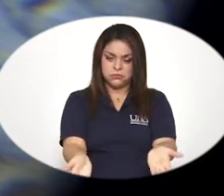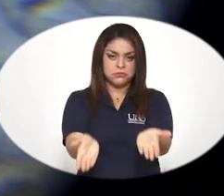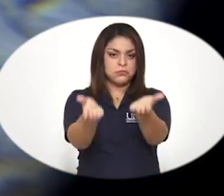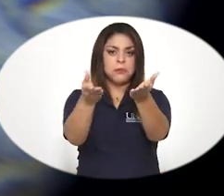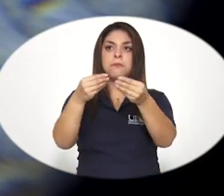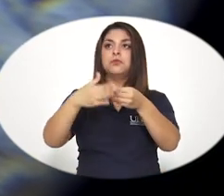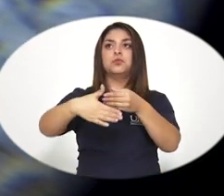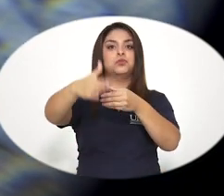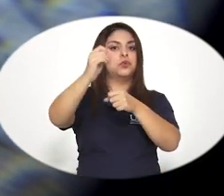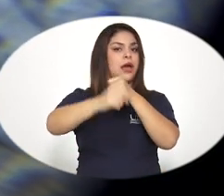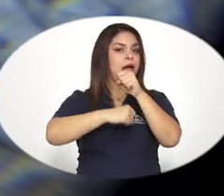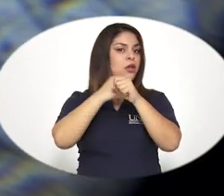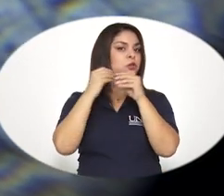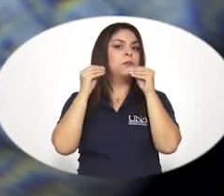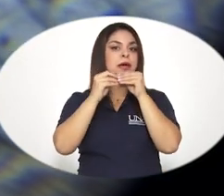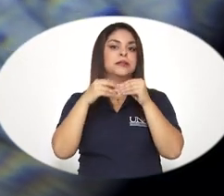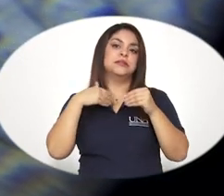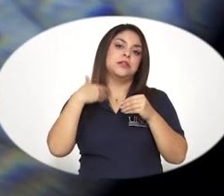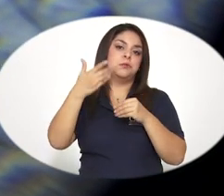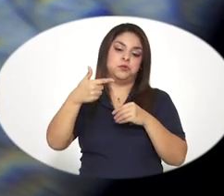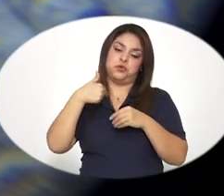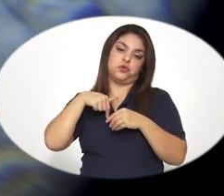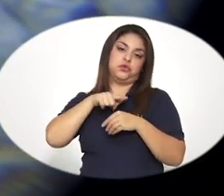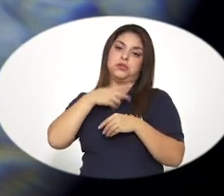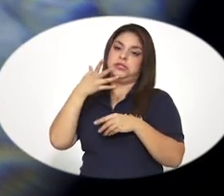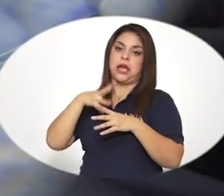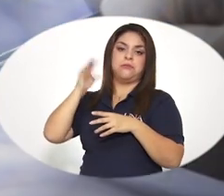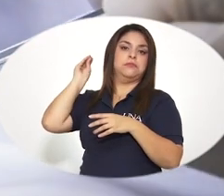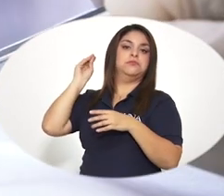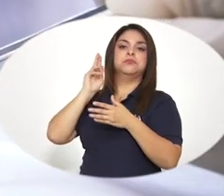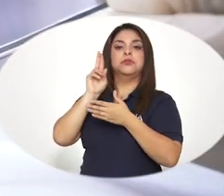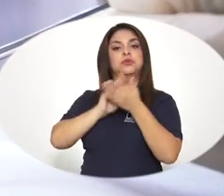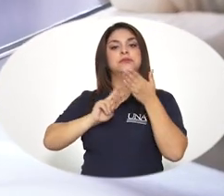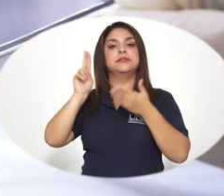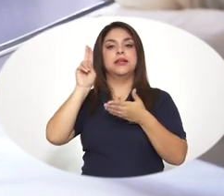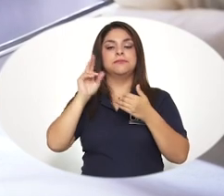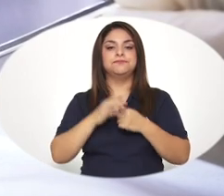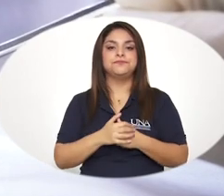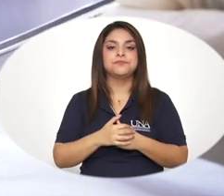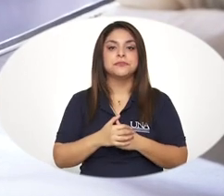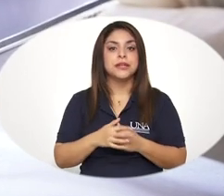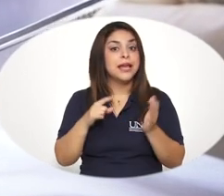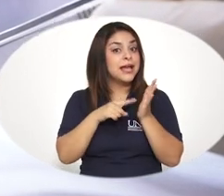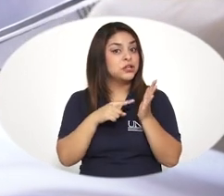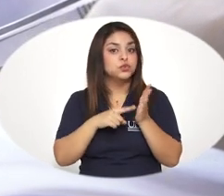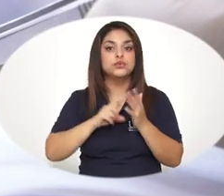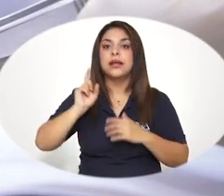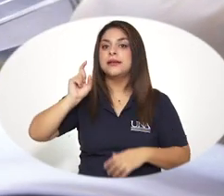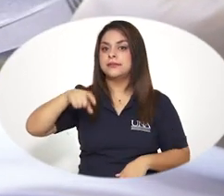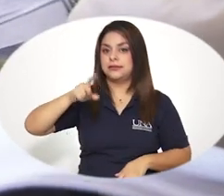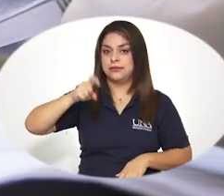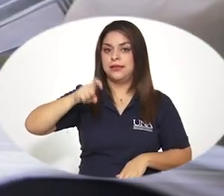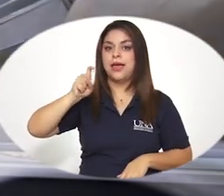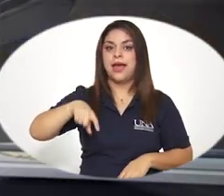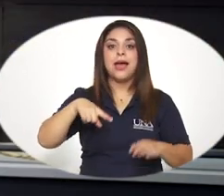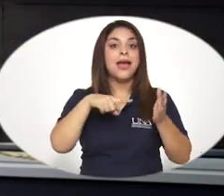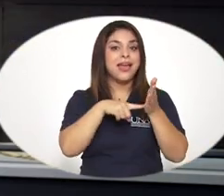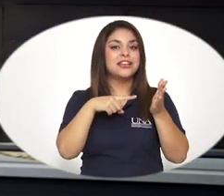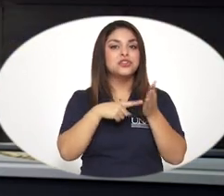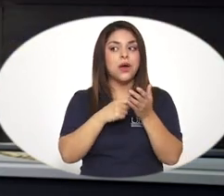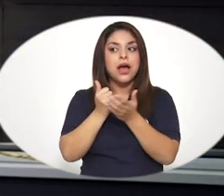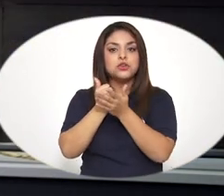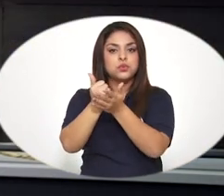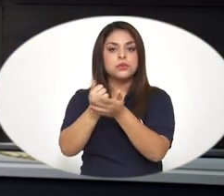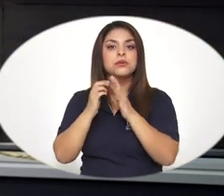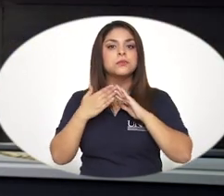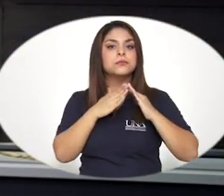este proyecto durante muchos años más, después de que nosotros ya no estemos dentro de la universidad. Esto es una necesidad,